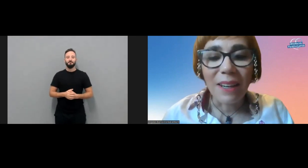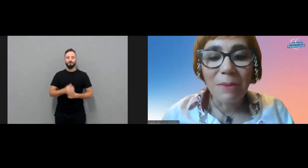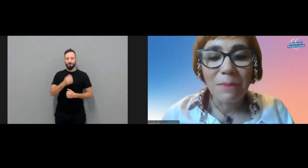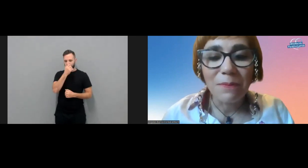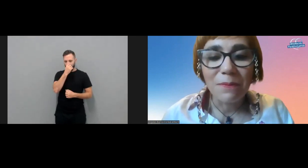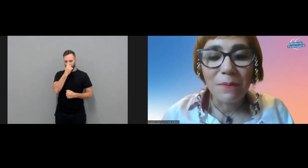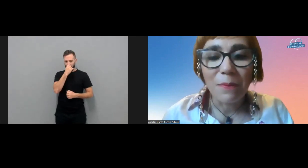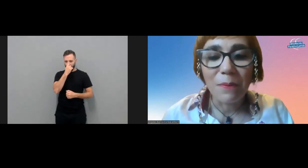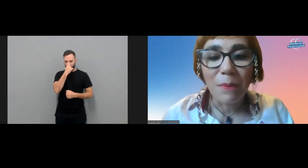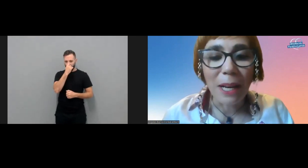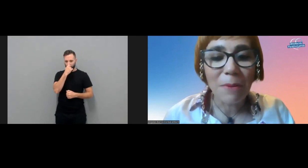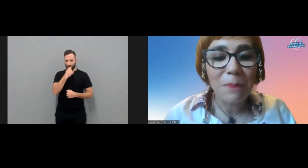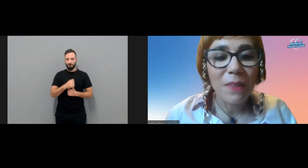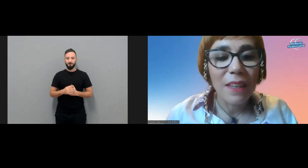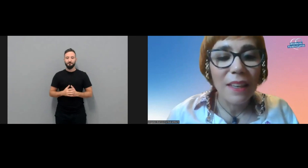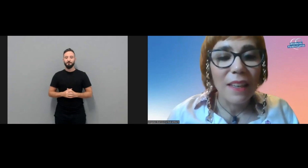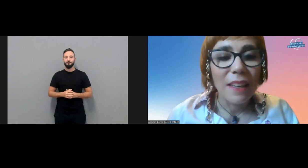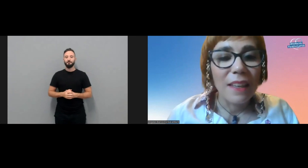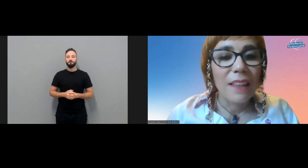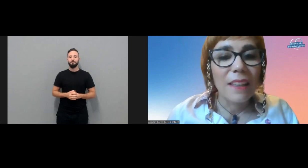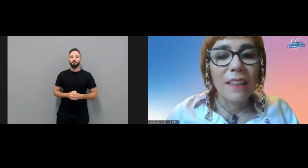A ver. Bueno.